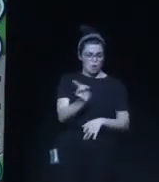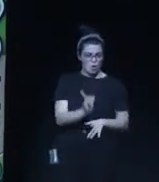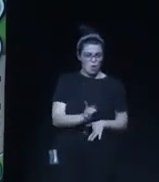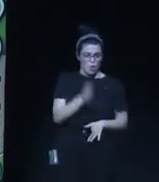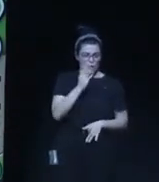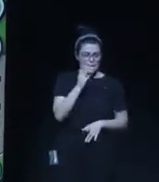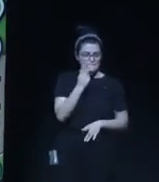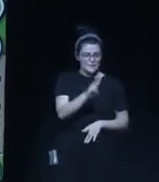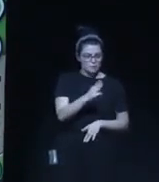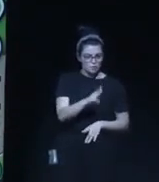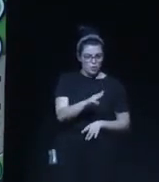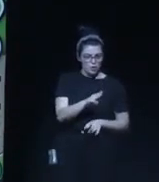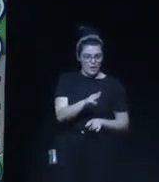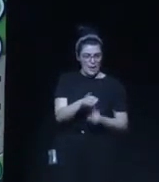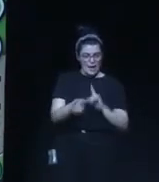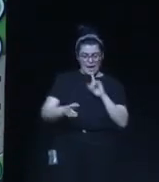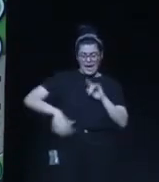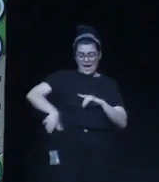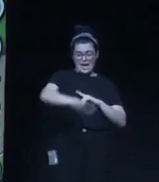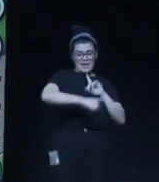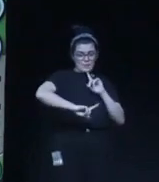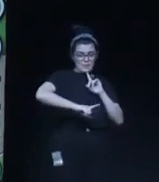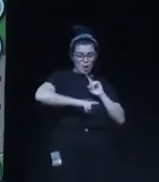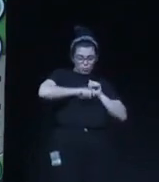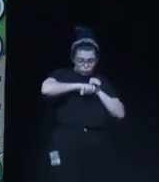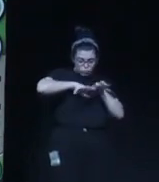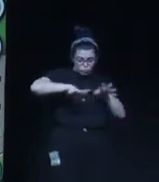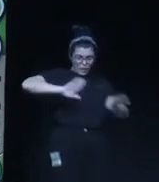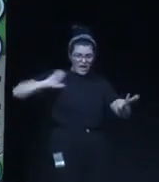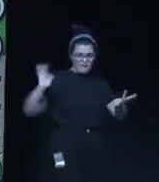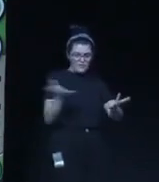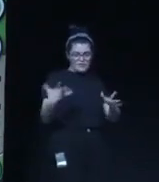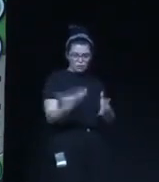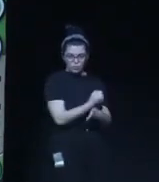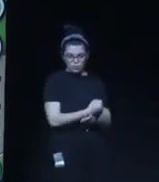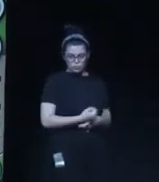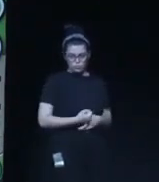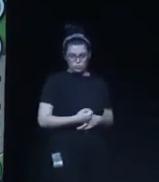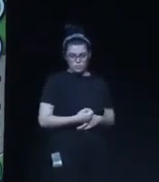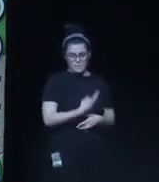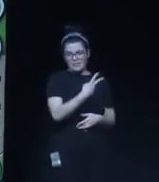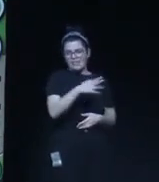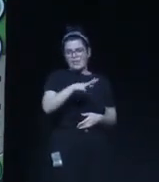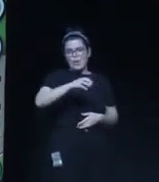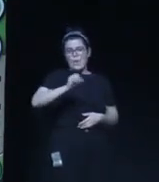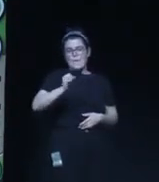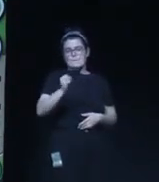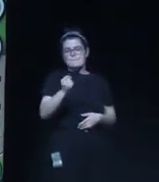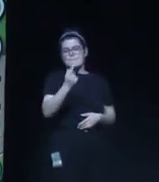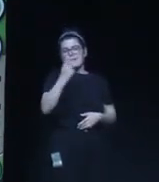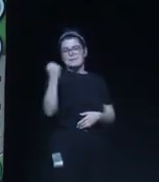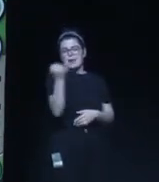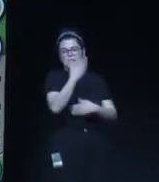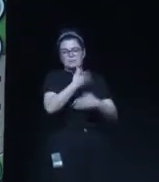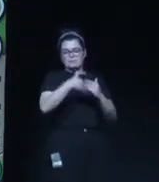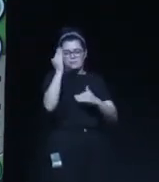a todo el área del Gran Bilbao, que son 900 y pico mil habitantes, que está en un área de 5 a 14 kilómetros, es poco. Cuando se dicen los de